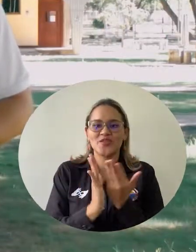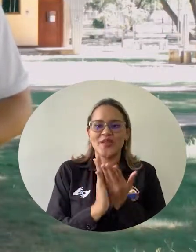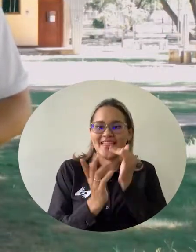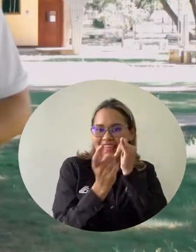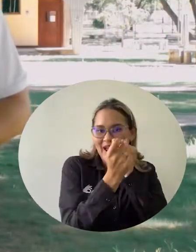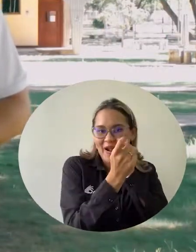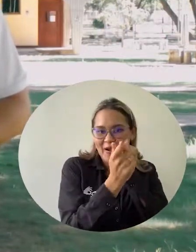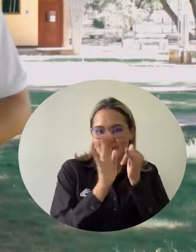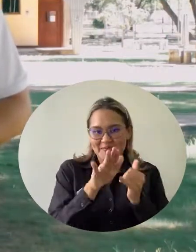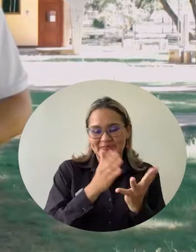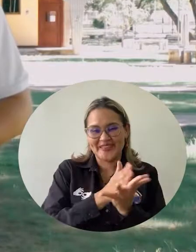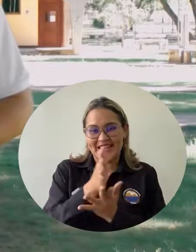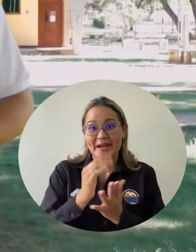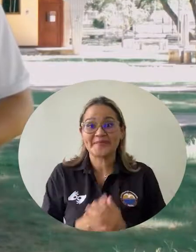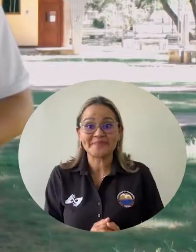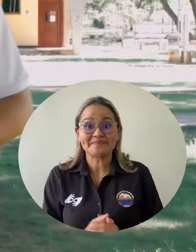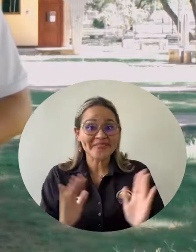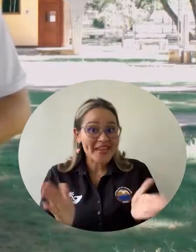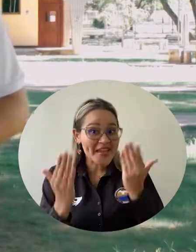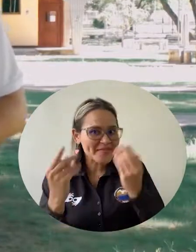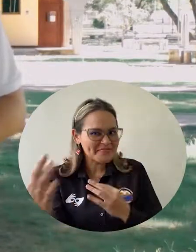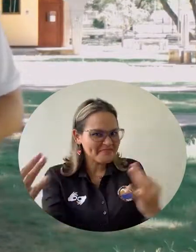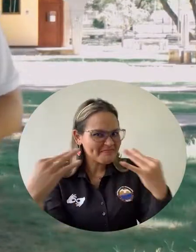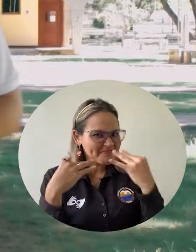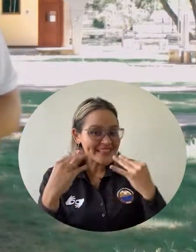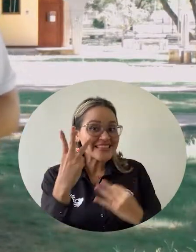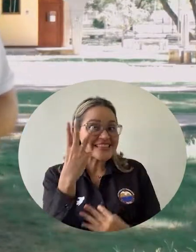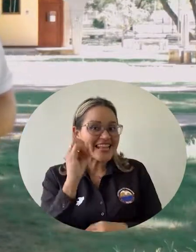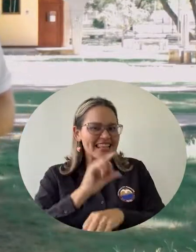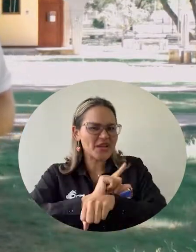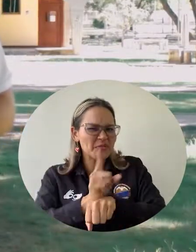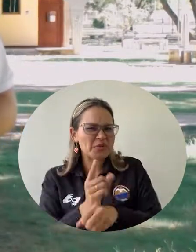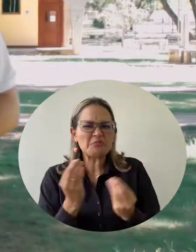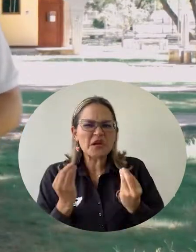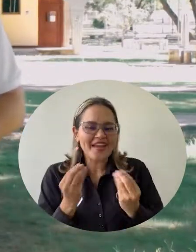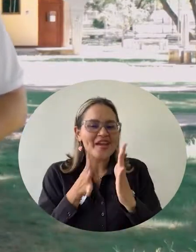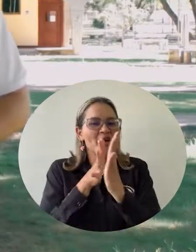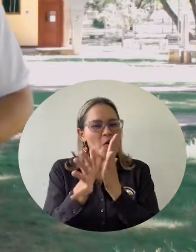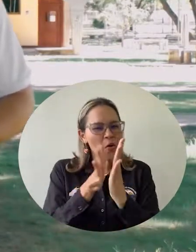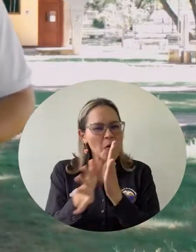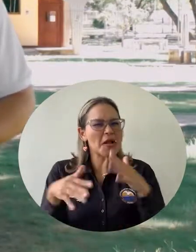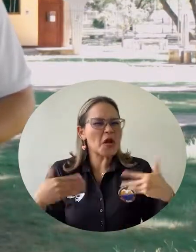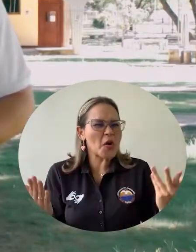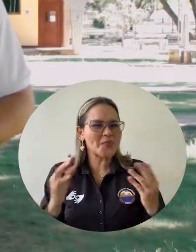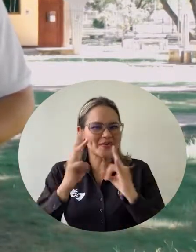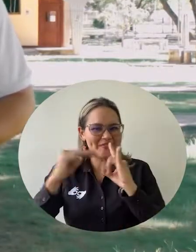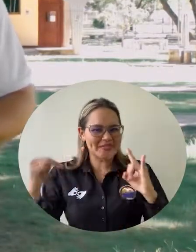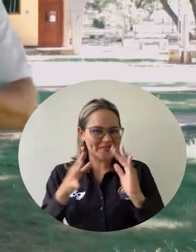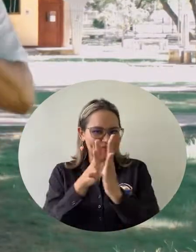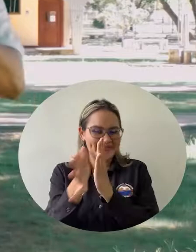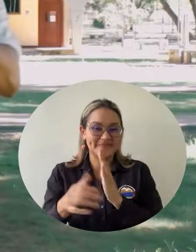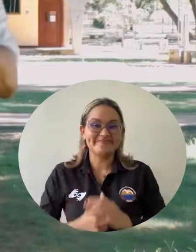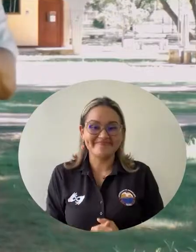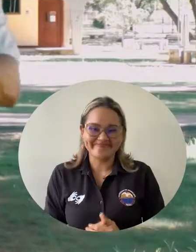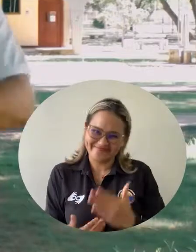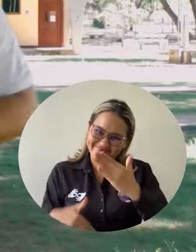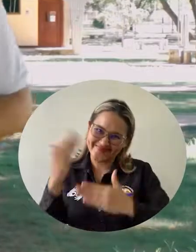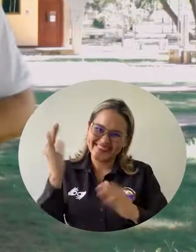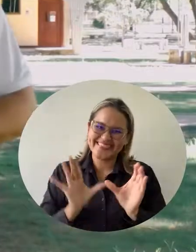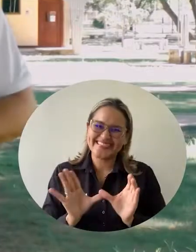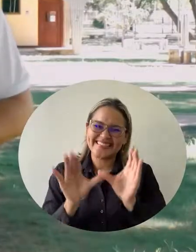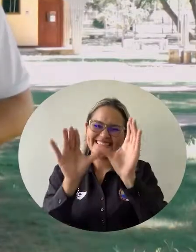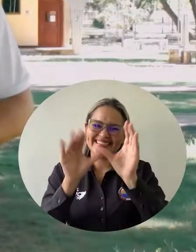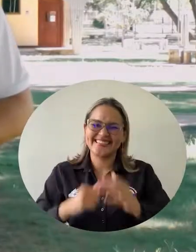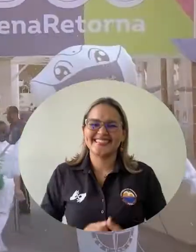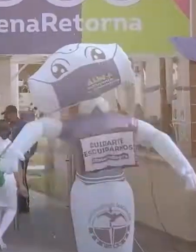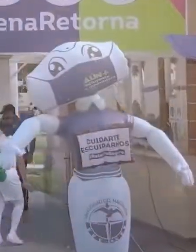acompañen durante los siguientes 30 minutos para que conozcan detalles del acontecer institucional de nuestra alma mater. Ya comienza El